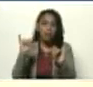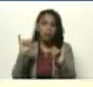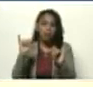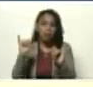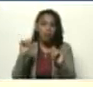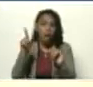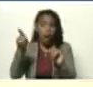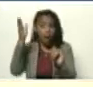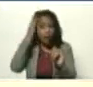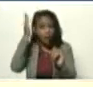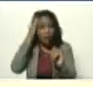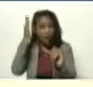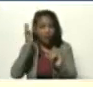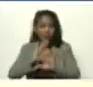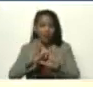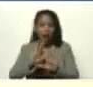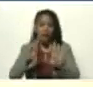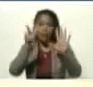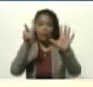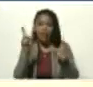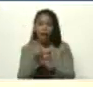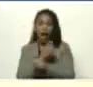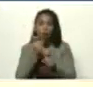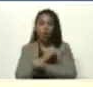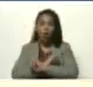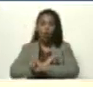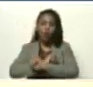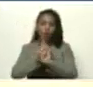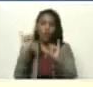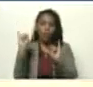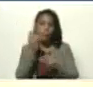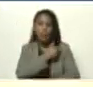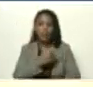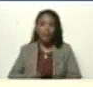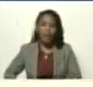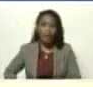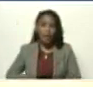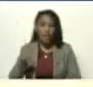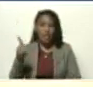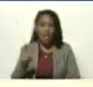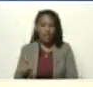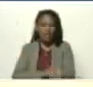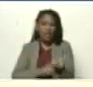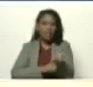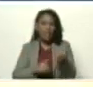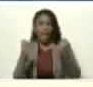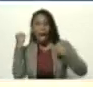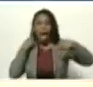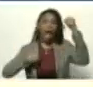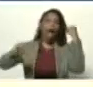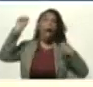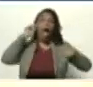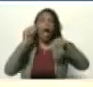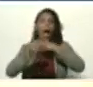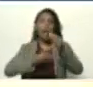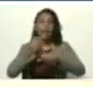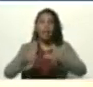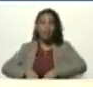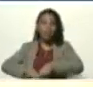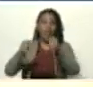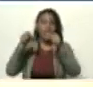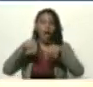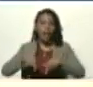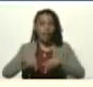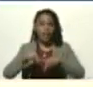Él sabe que se va el 7 de agosto. Y está irritado y desesperado por hacerle daño a Venezuela de aquí al